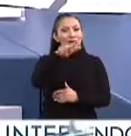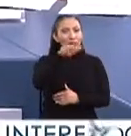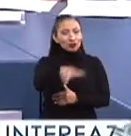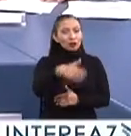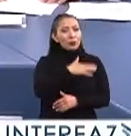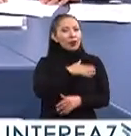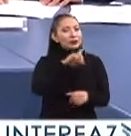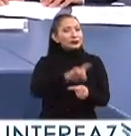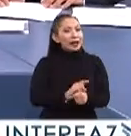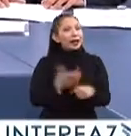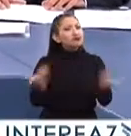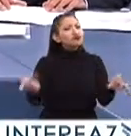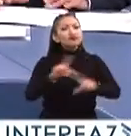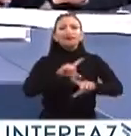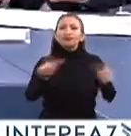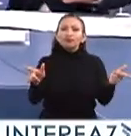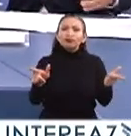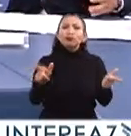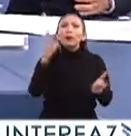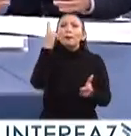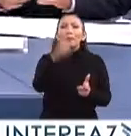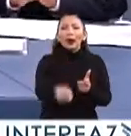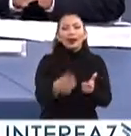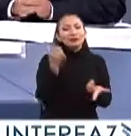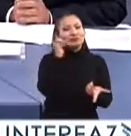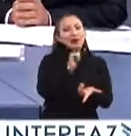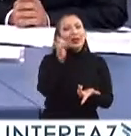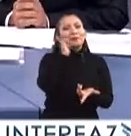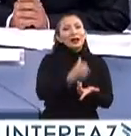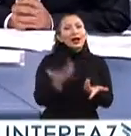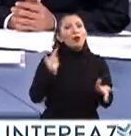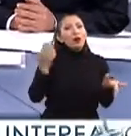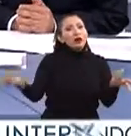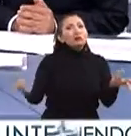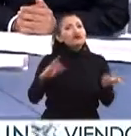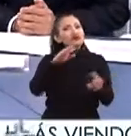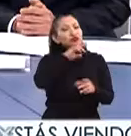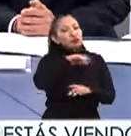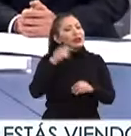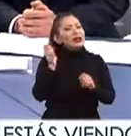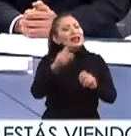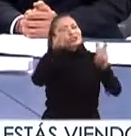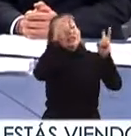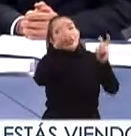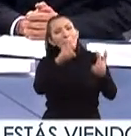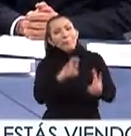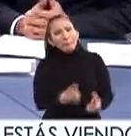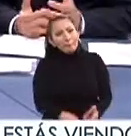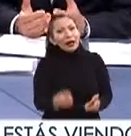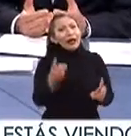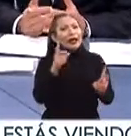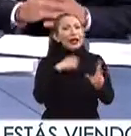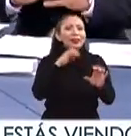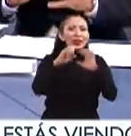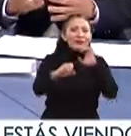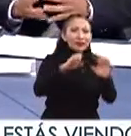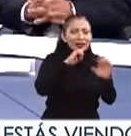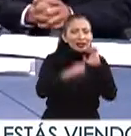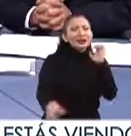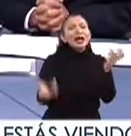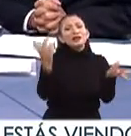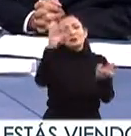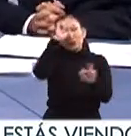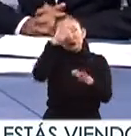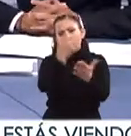2018. Muy buenos días y estamos listos para, como siempre, llevarles un vertiginoso programa lleno de entrevistas,